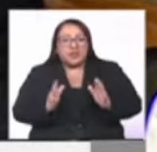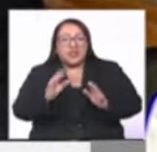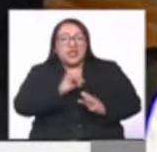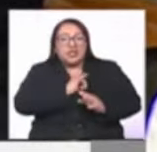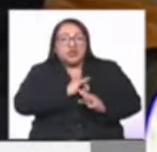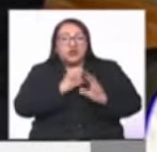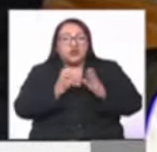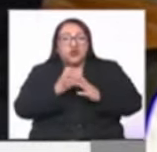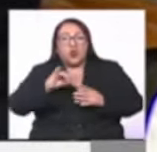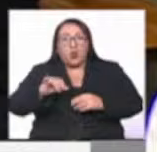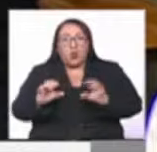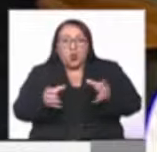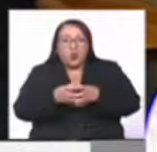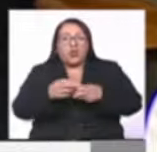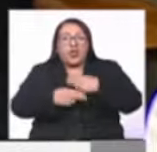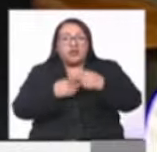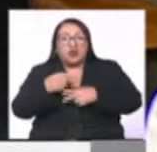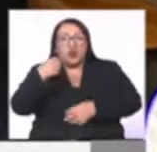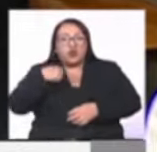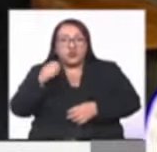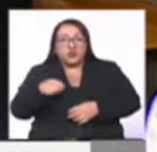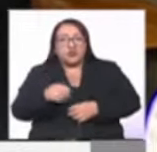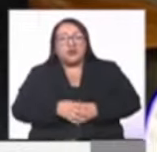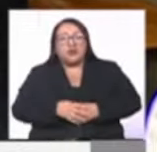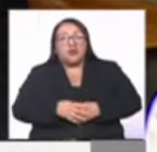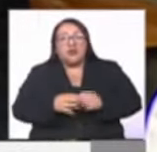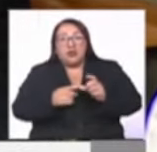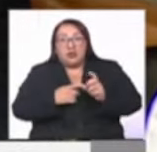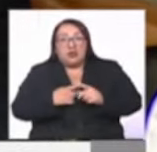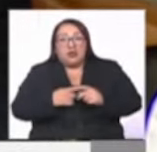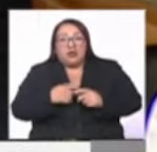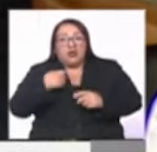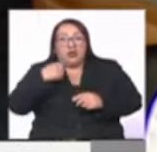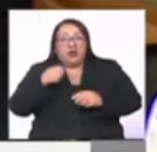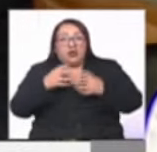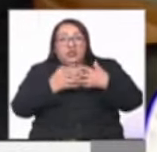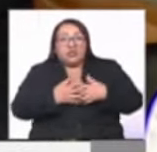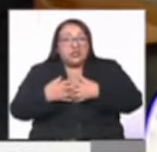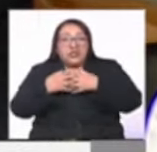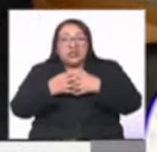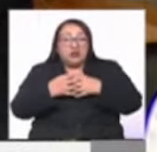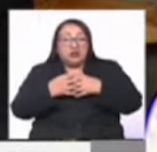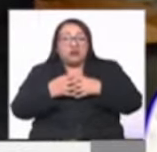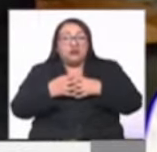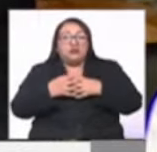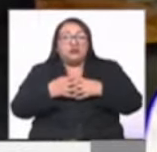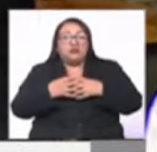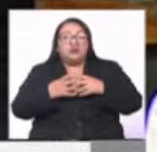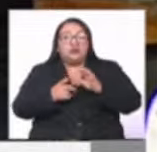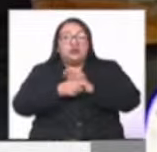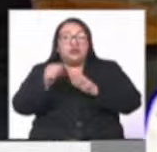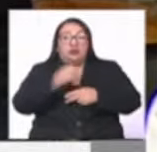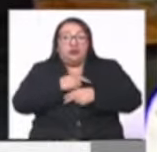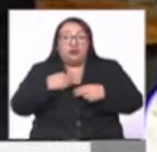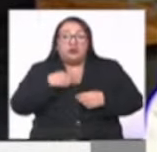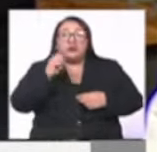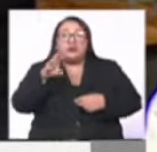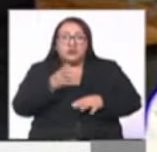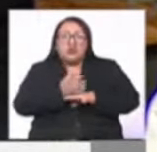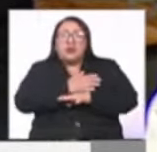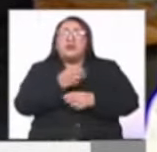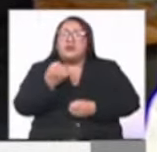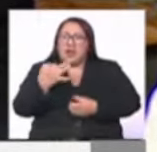constitucional autónomo en efecto la Corte Interamericana de Derechos Humanos ya ha tenido oportunidad de pronunciarse en reiteradas